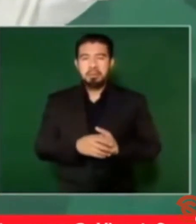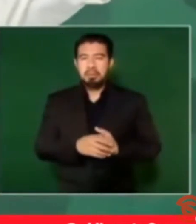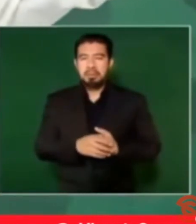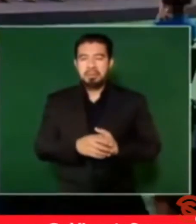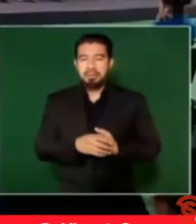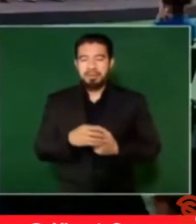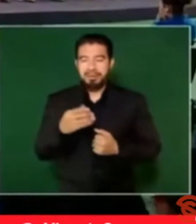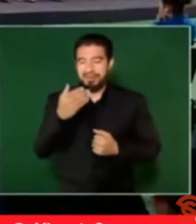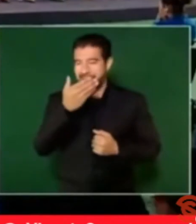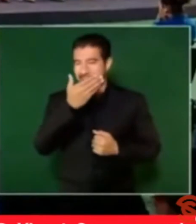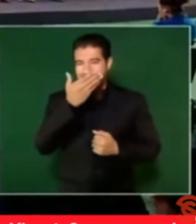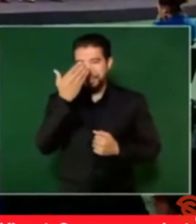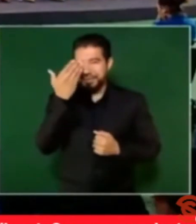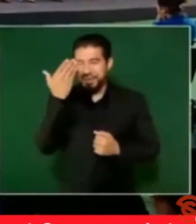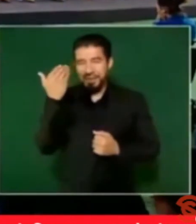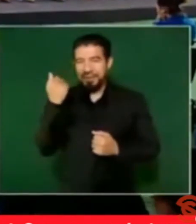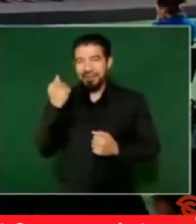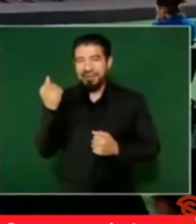sincronizado.